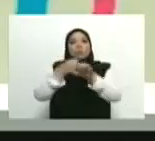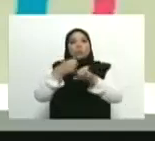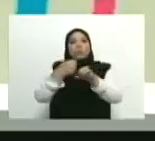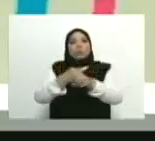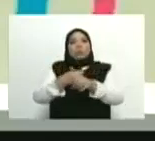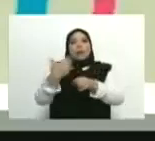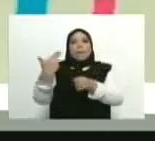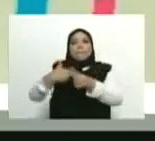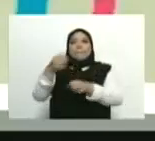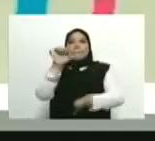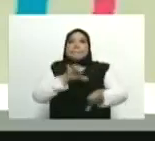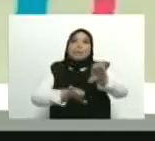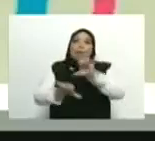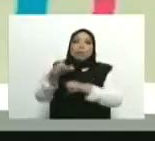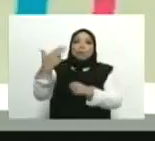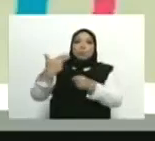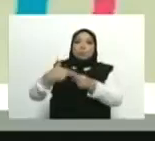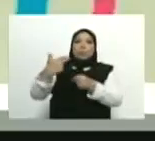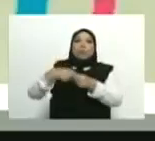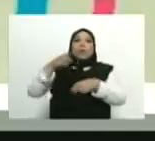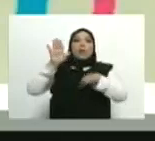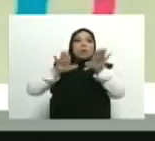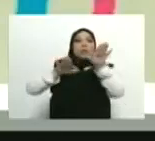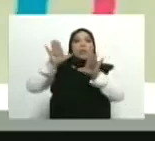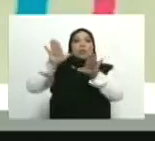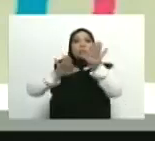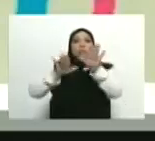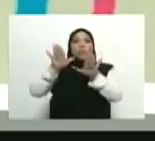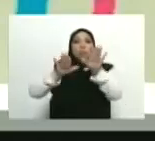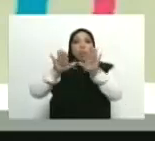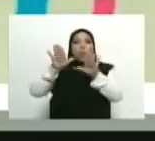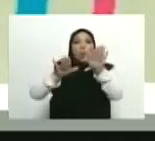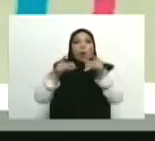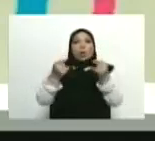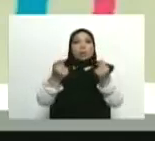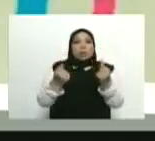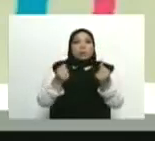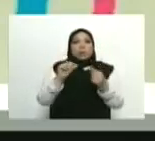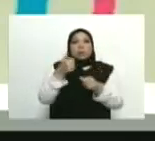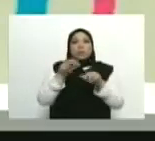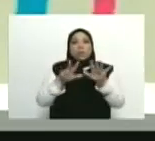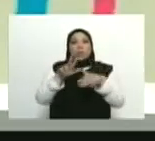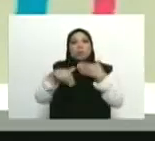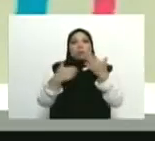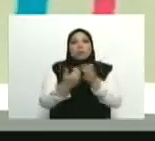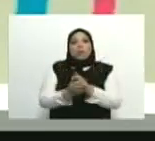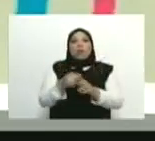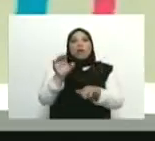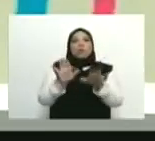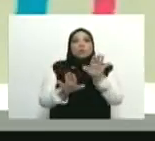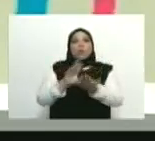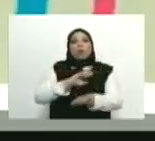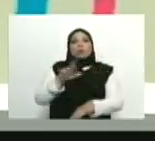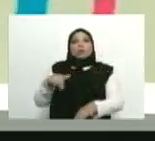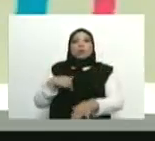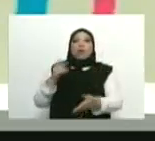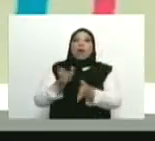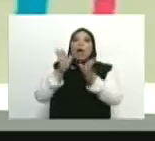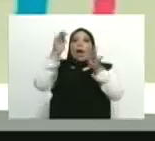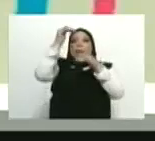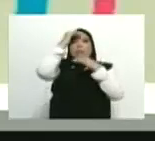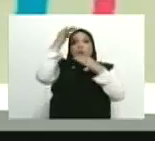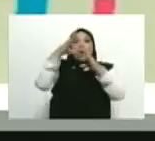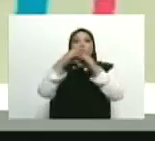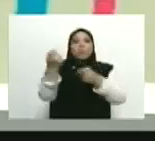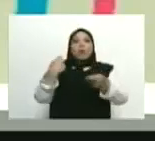de la petroquímica, el motor del turismo, 18 motores económicos. Y con esos 18 motores nosotros vamos atendiendo todos